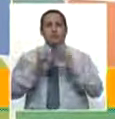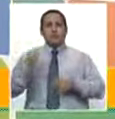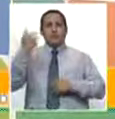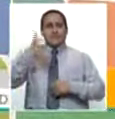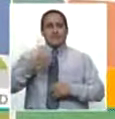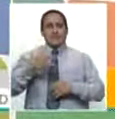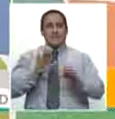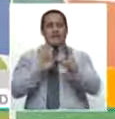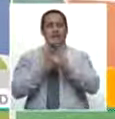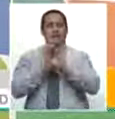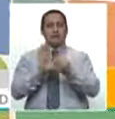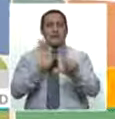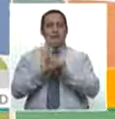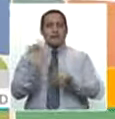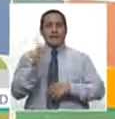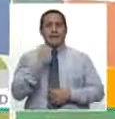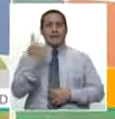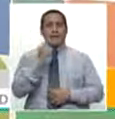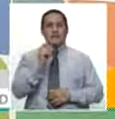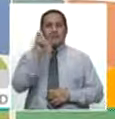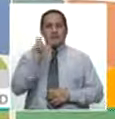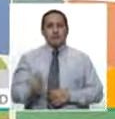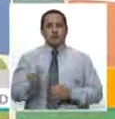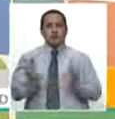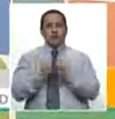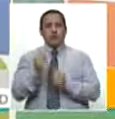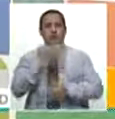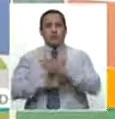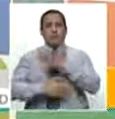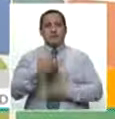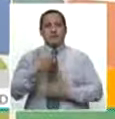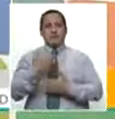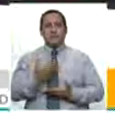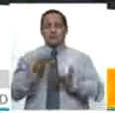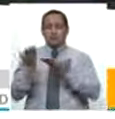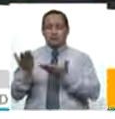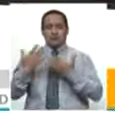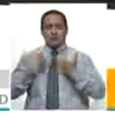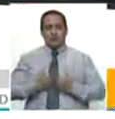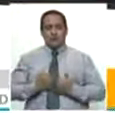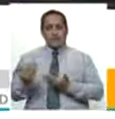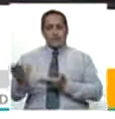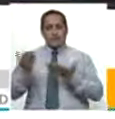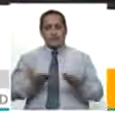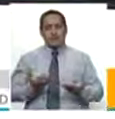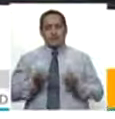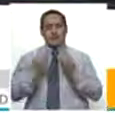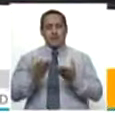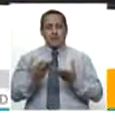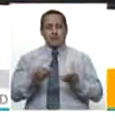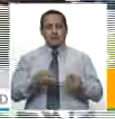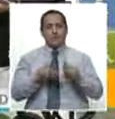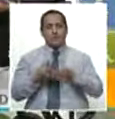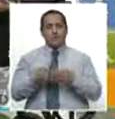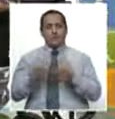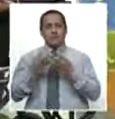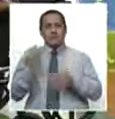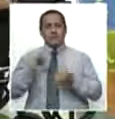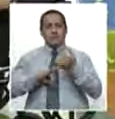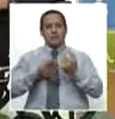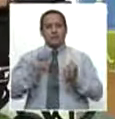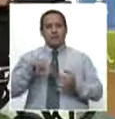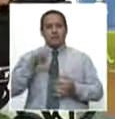que es el tercer capítulo de la ley general de las personas con discapacidad. Doctora, bienvenida. ¿Cómo estás, Sonia? Mejor te trato de tú,